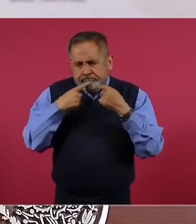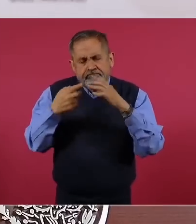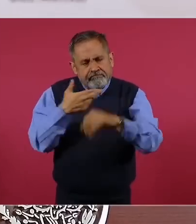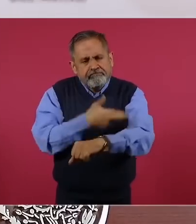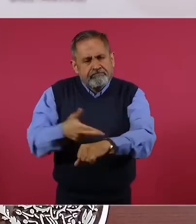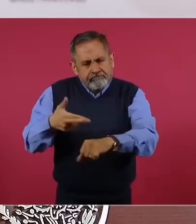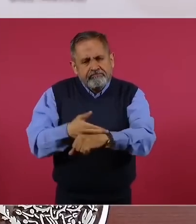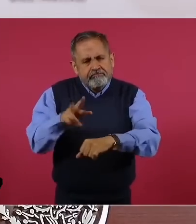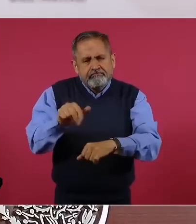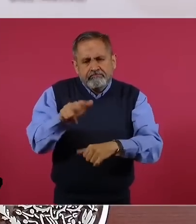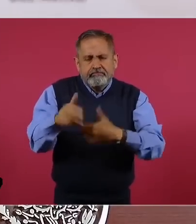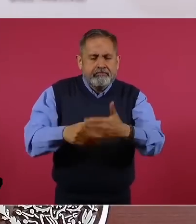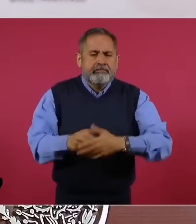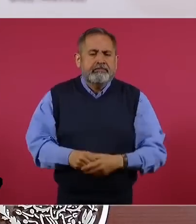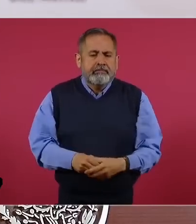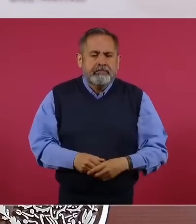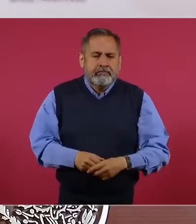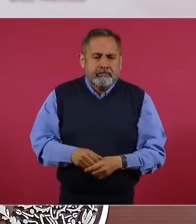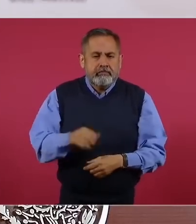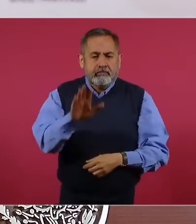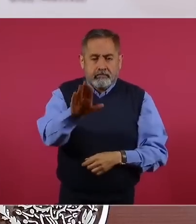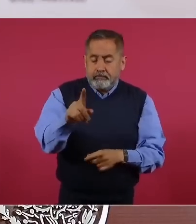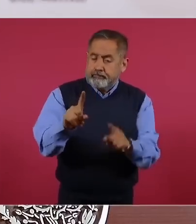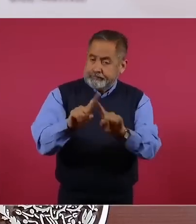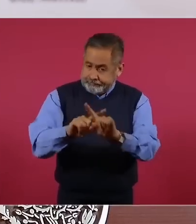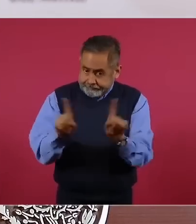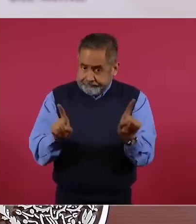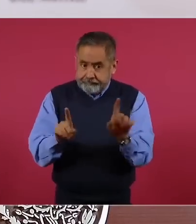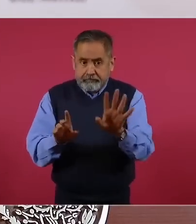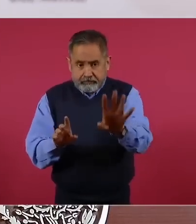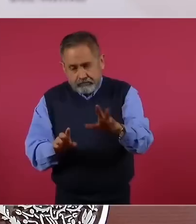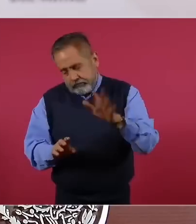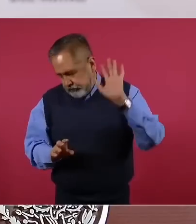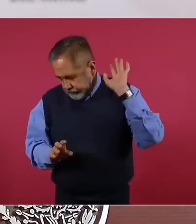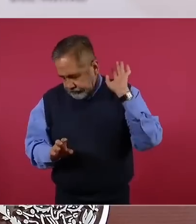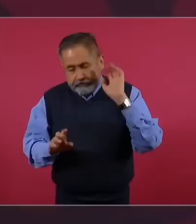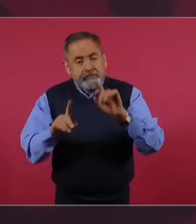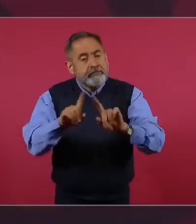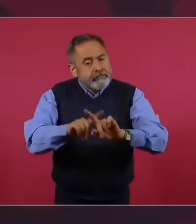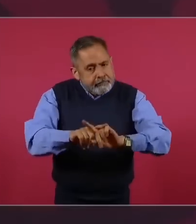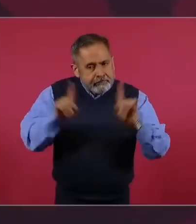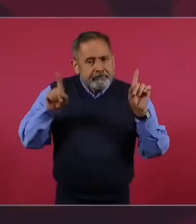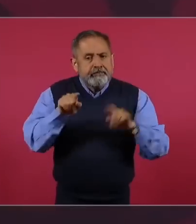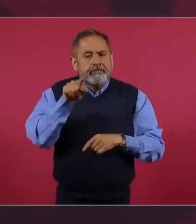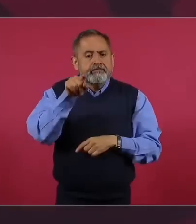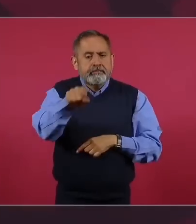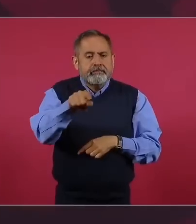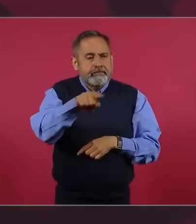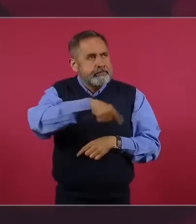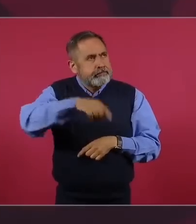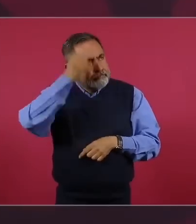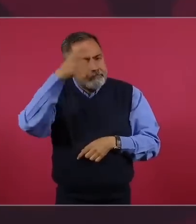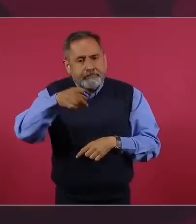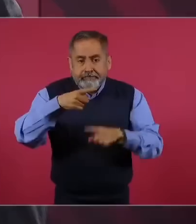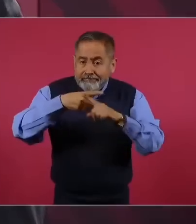avanzando. Bien, presidente. Ahora, muy distinto, nada más que ya se olvidó,